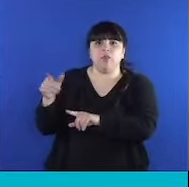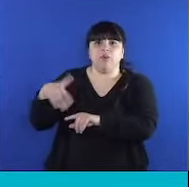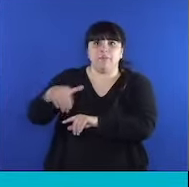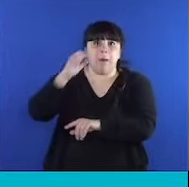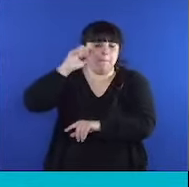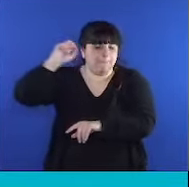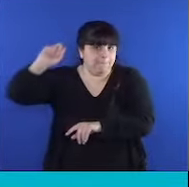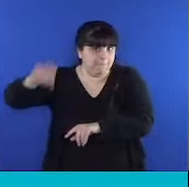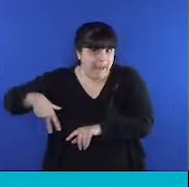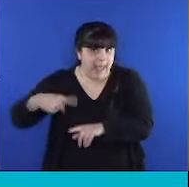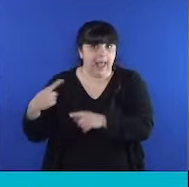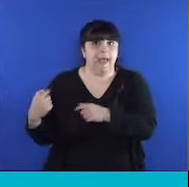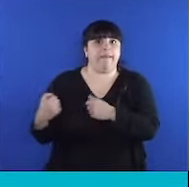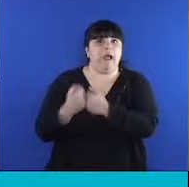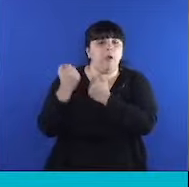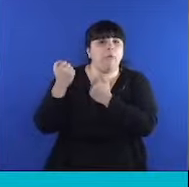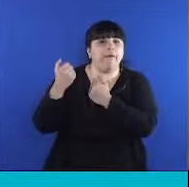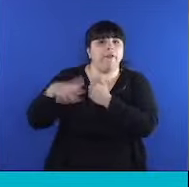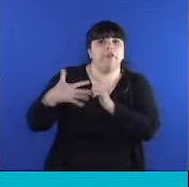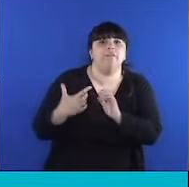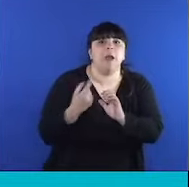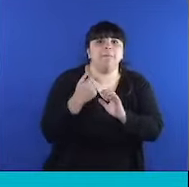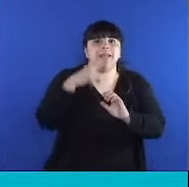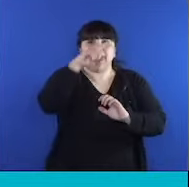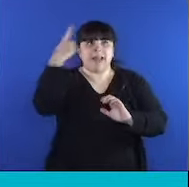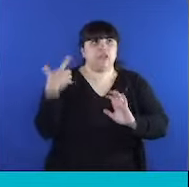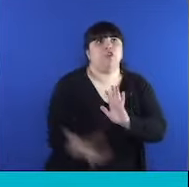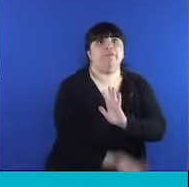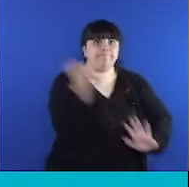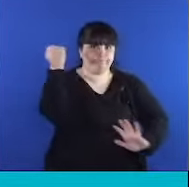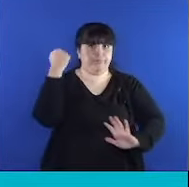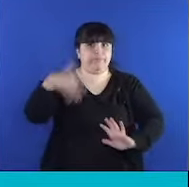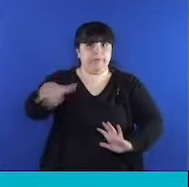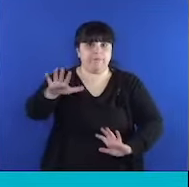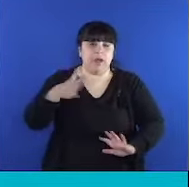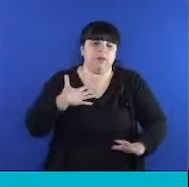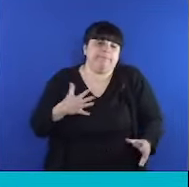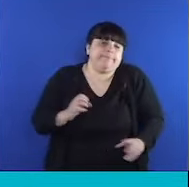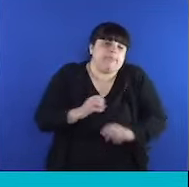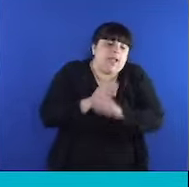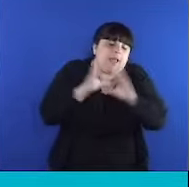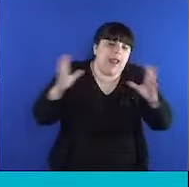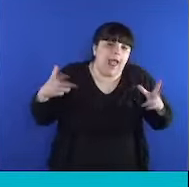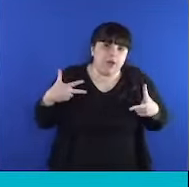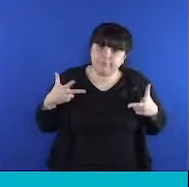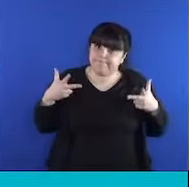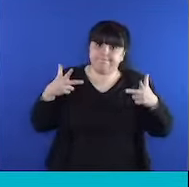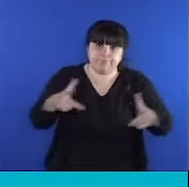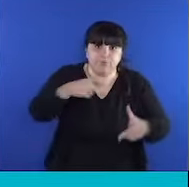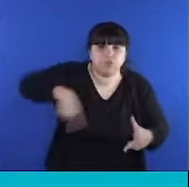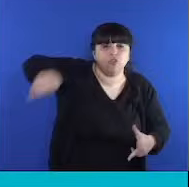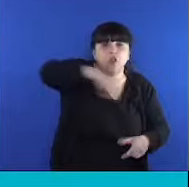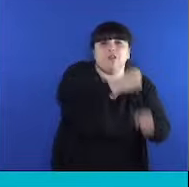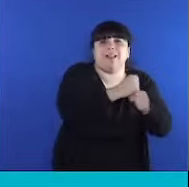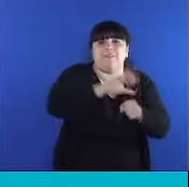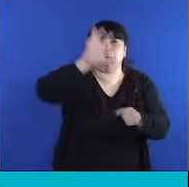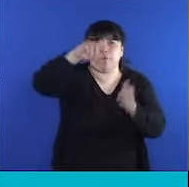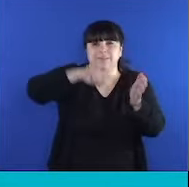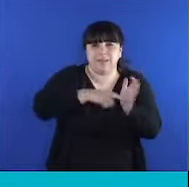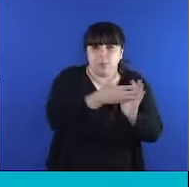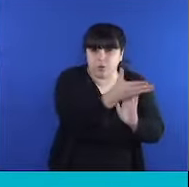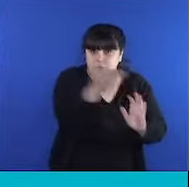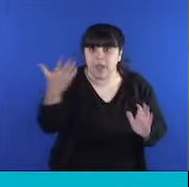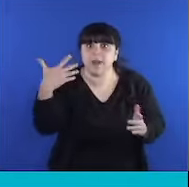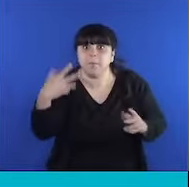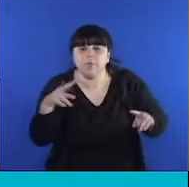plan, un acuerdo de saqueo antinacional. Así que bueno, con toda claridad le decimos a los trabajadores de la provincia de Buenos Aires que puedan estar